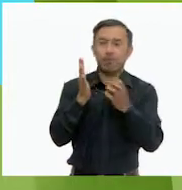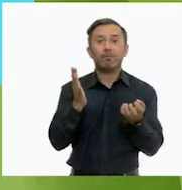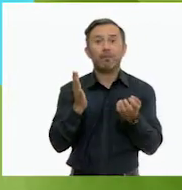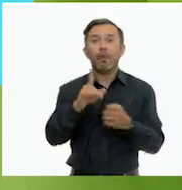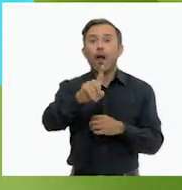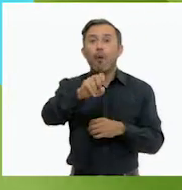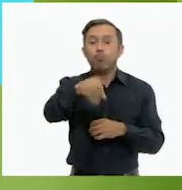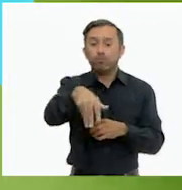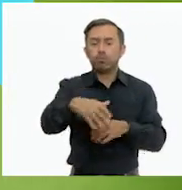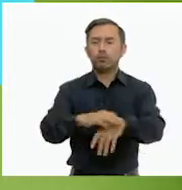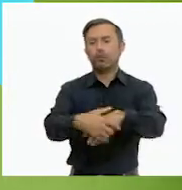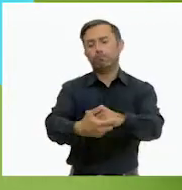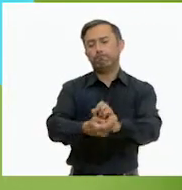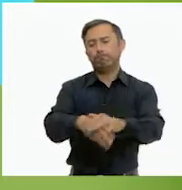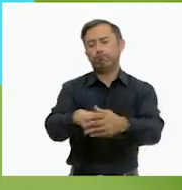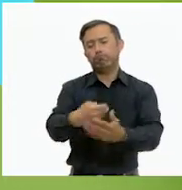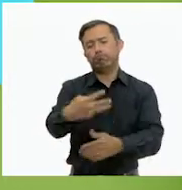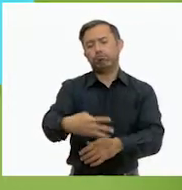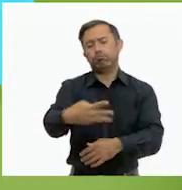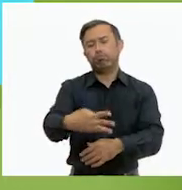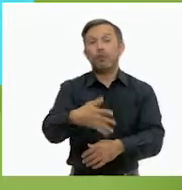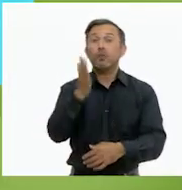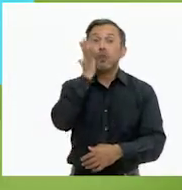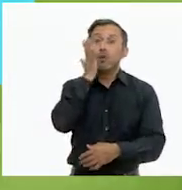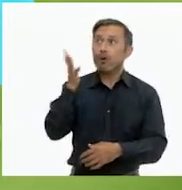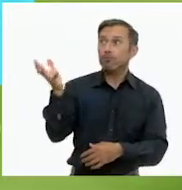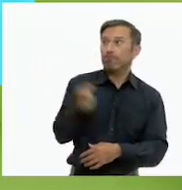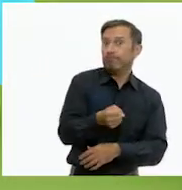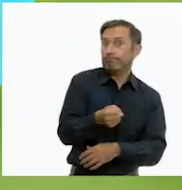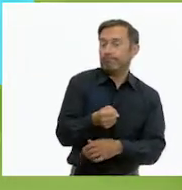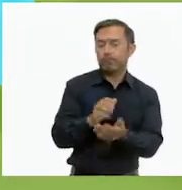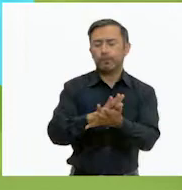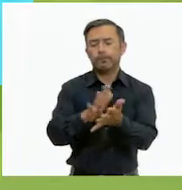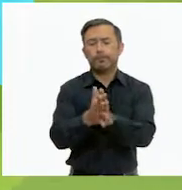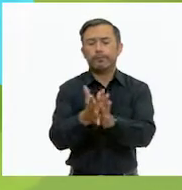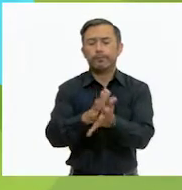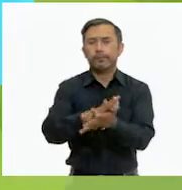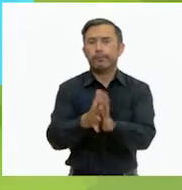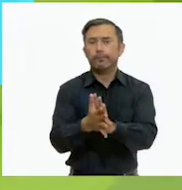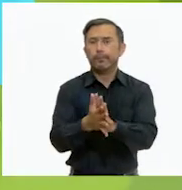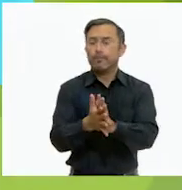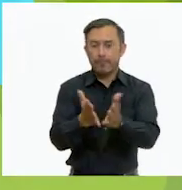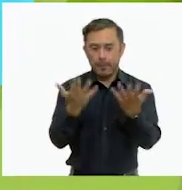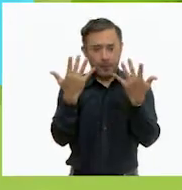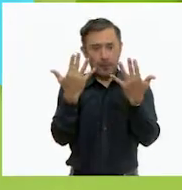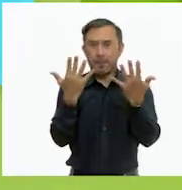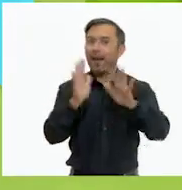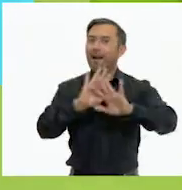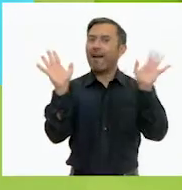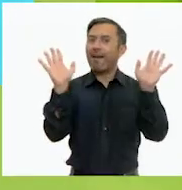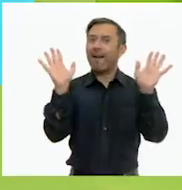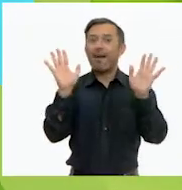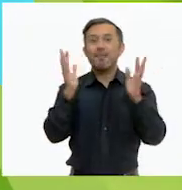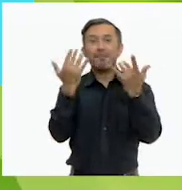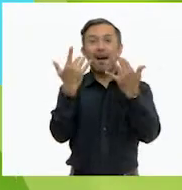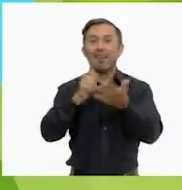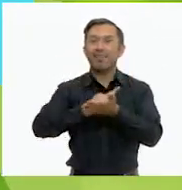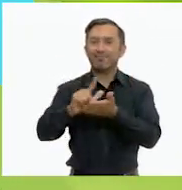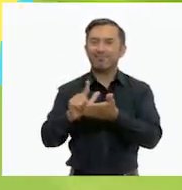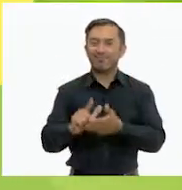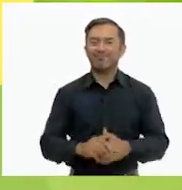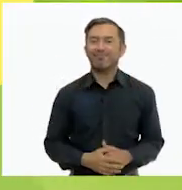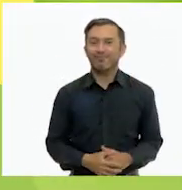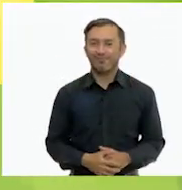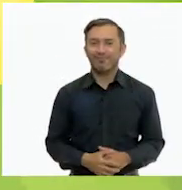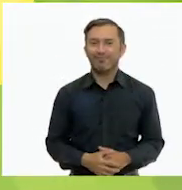agua. Sécalas con una toalla. ¡Y listo! ¡Tus manos están limpias! Si